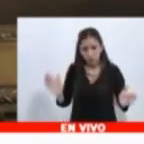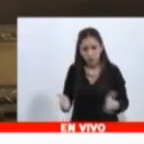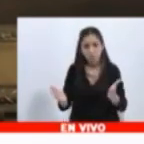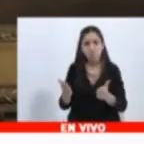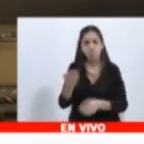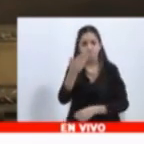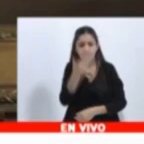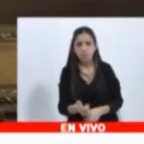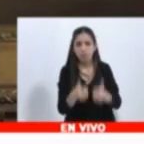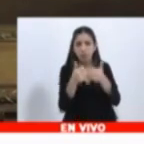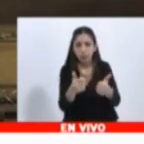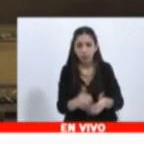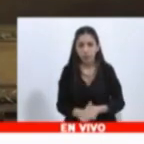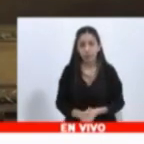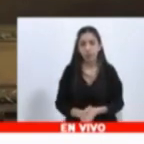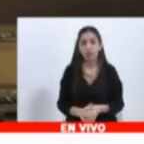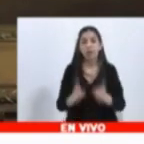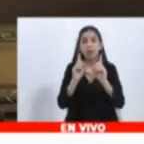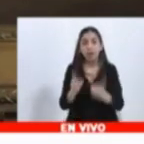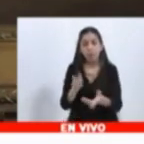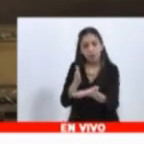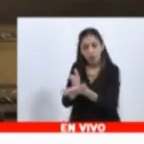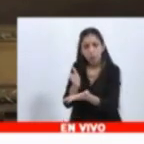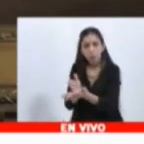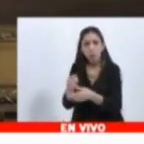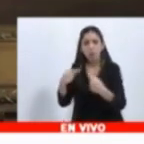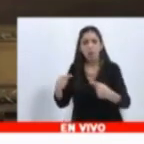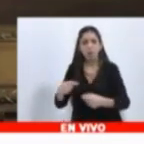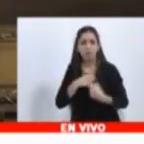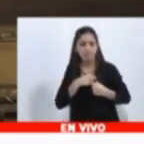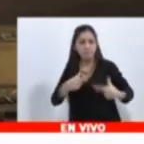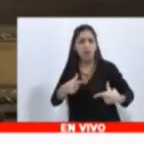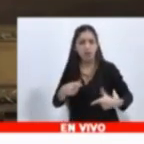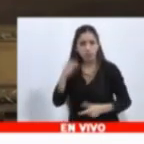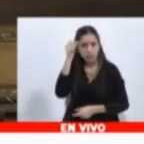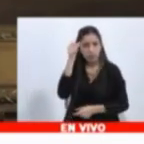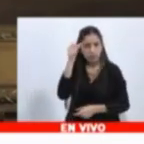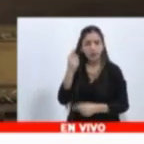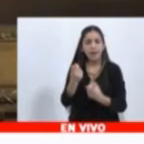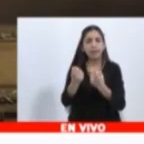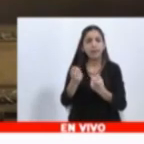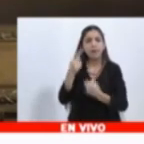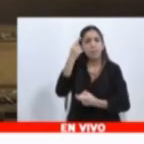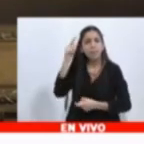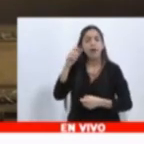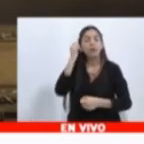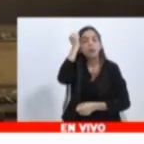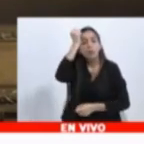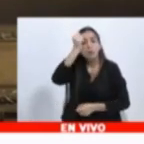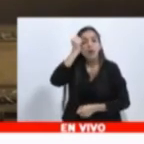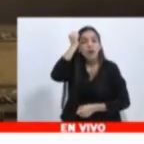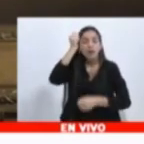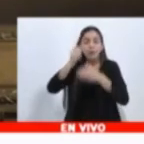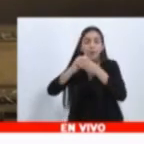huellas de concordia, de integridad, de solidaridad y de coraje que